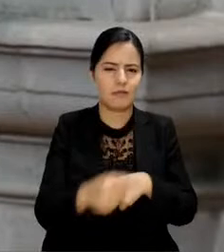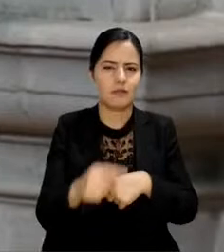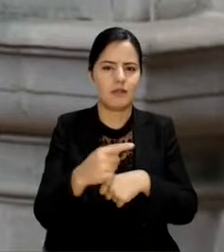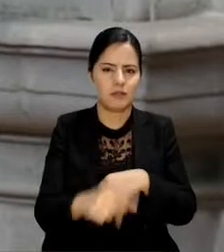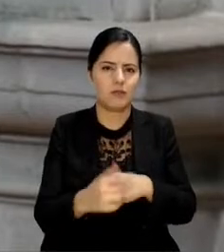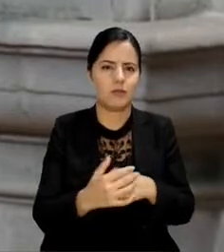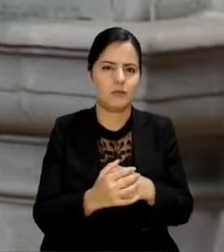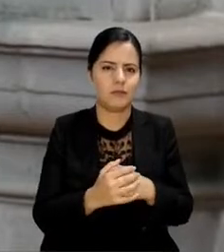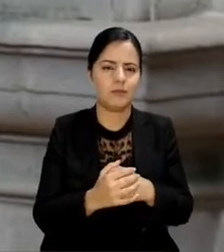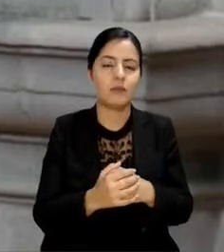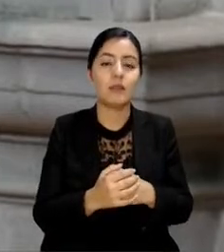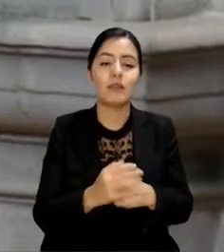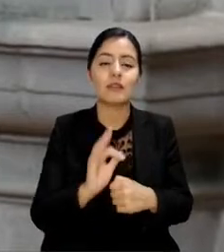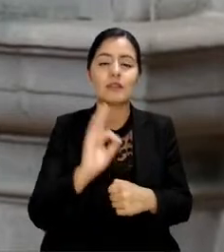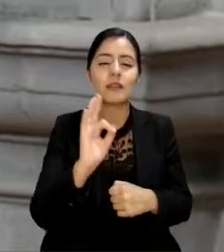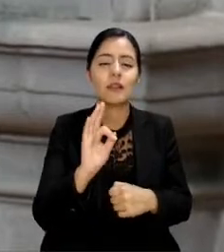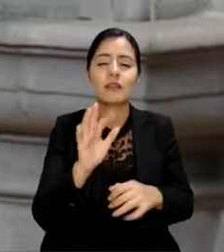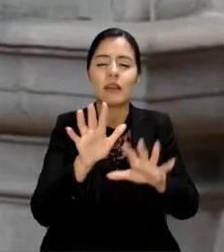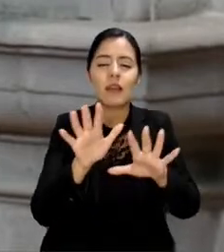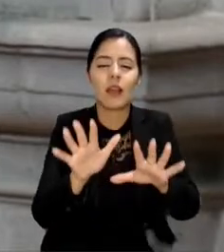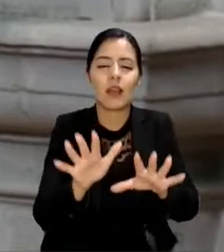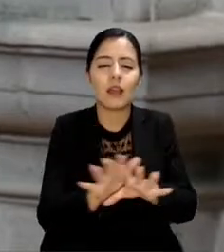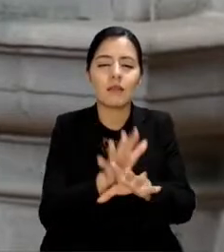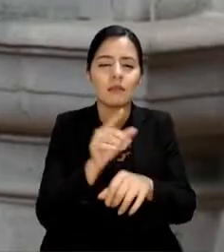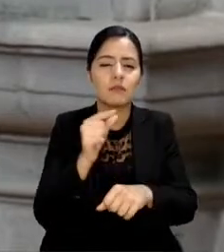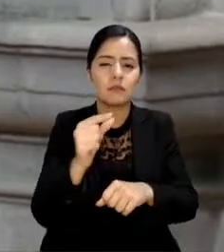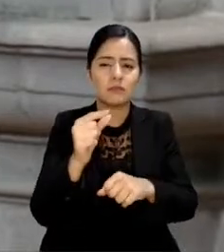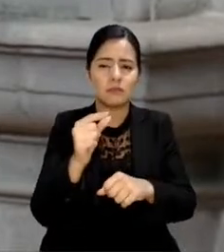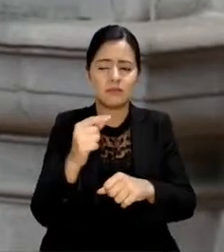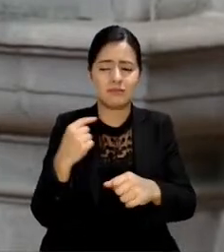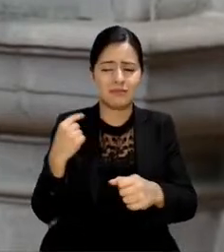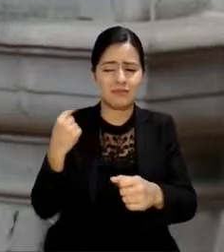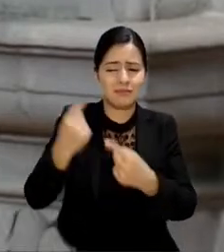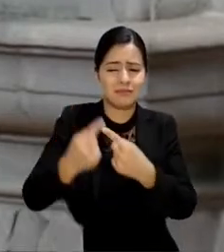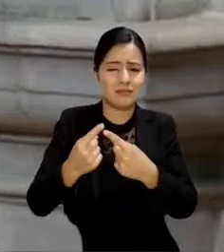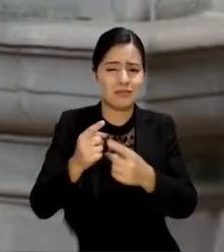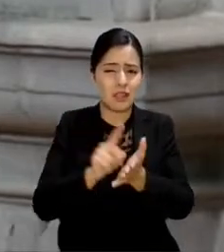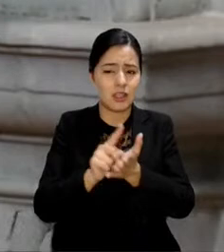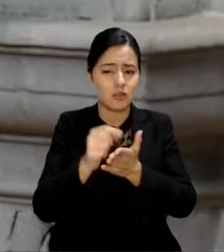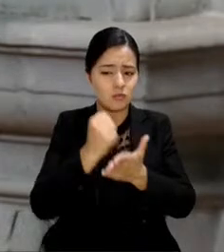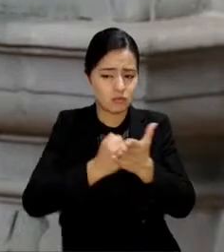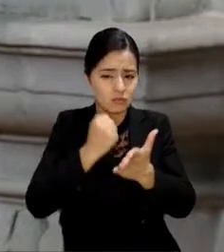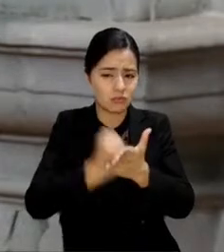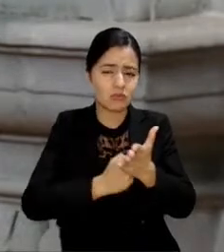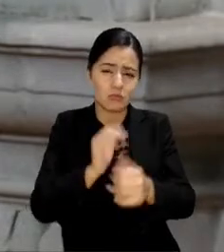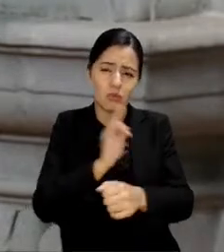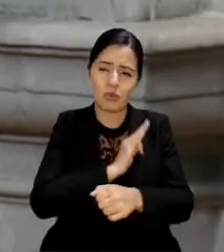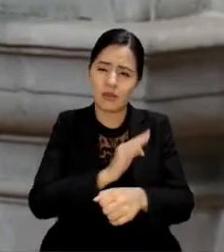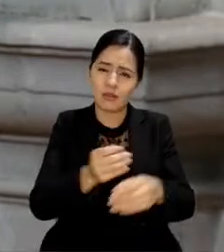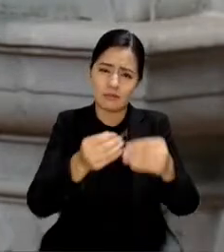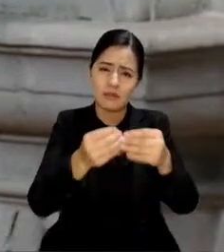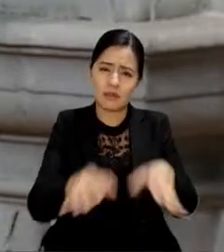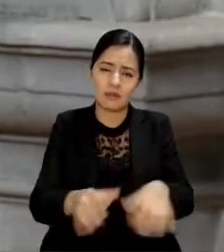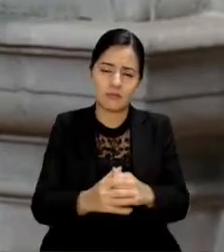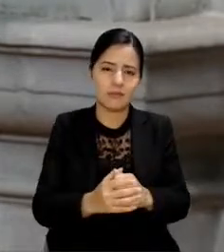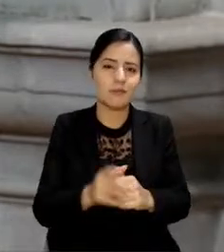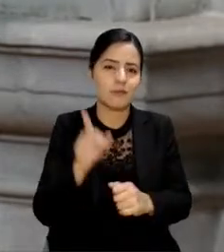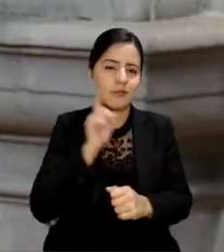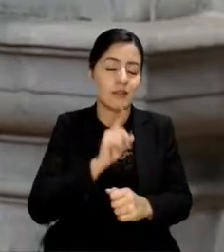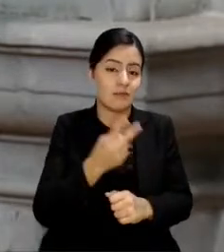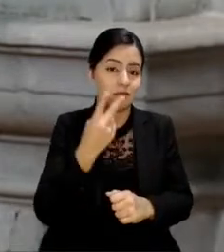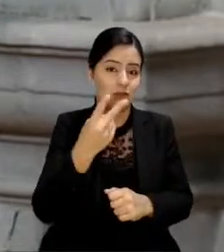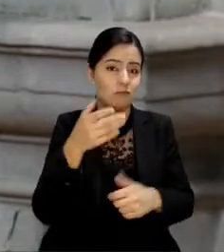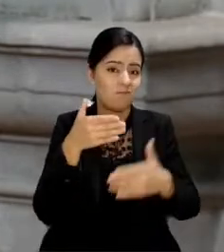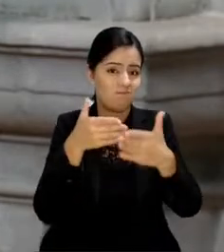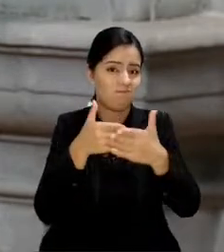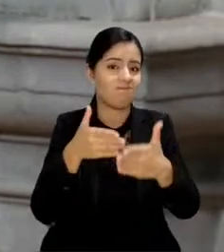peligro. Basta únicamente un cambio para que perdamos los derechos que hemos ido ganando. Las mujeres nos enfrentamos a dos